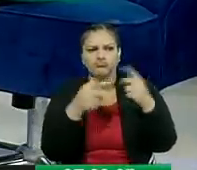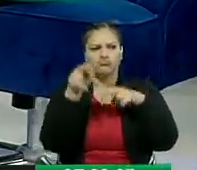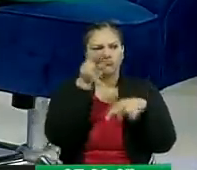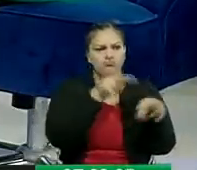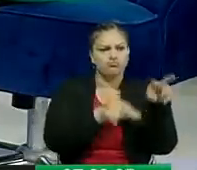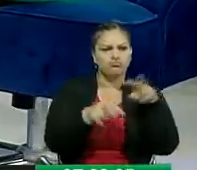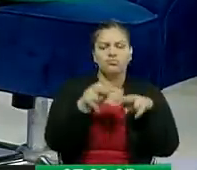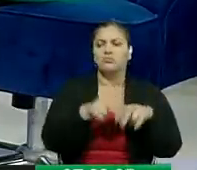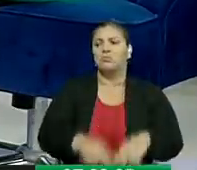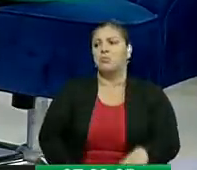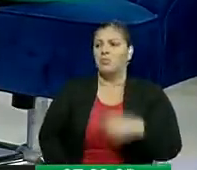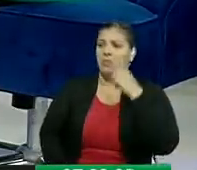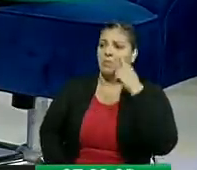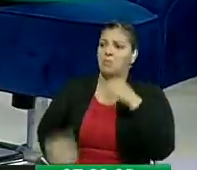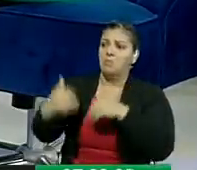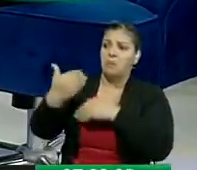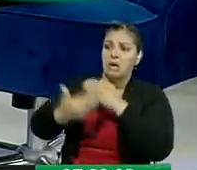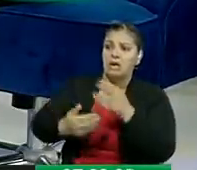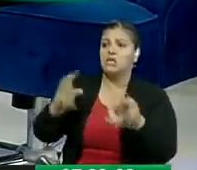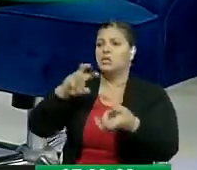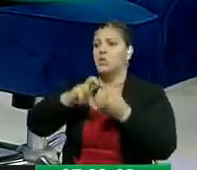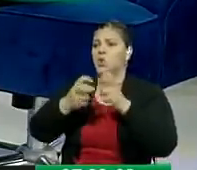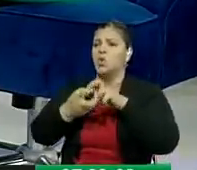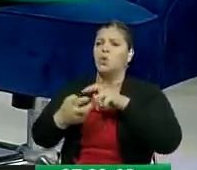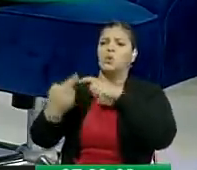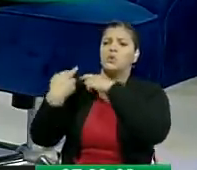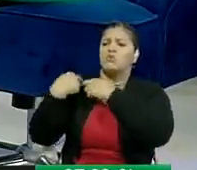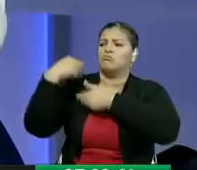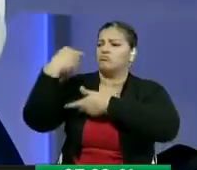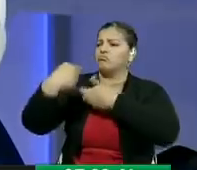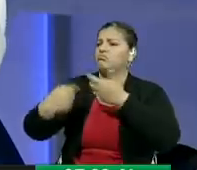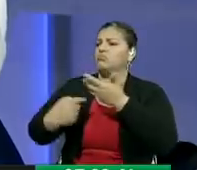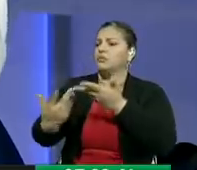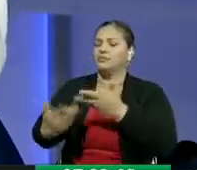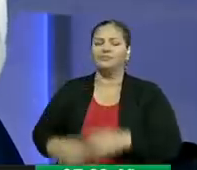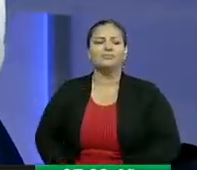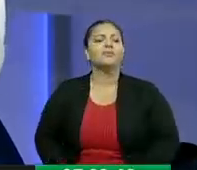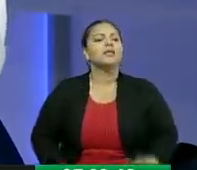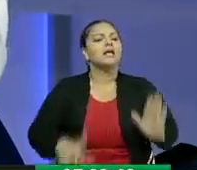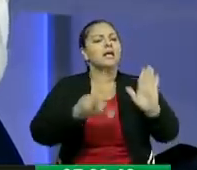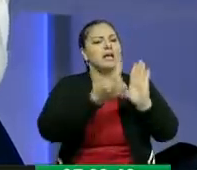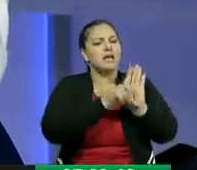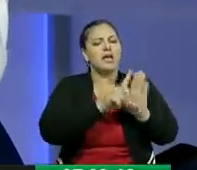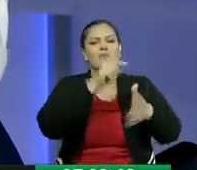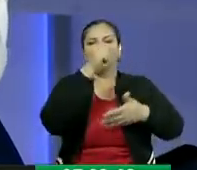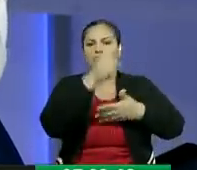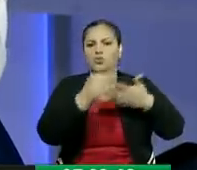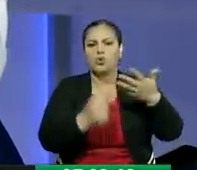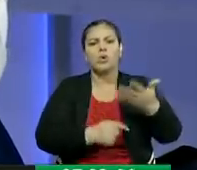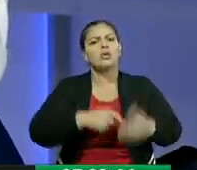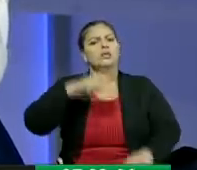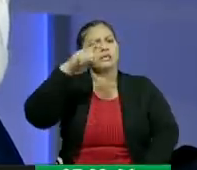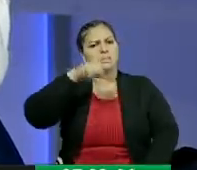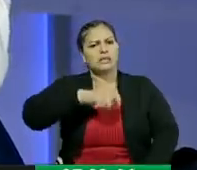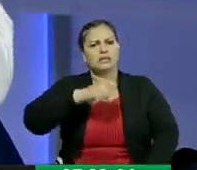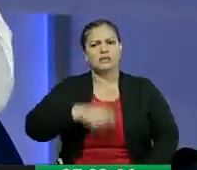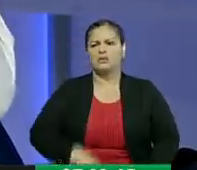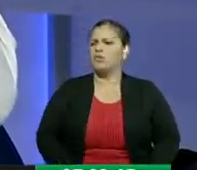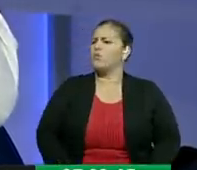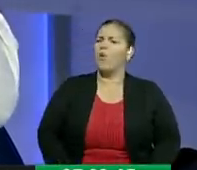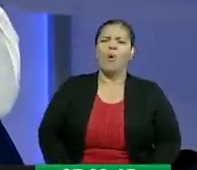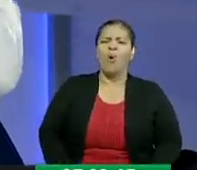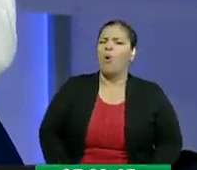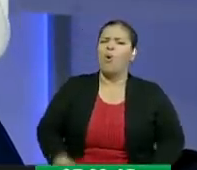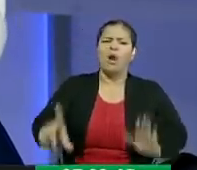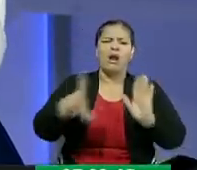devenir del tiempo, cuál va a ser su proceder o actuación. La ley la necesitamos. Algunos dicen que no hace falta, que la mejor ley es la que no existe. Yo